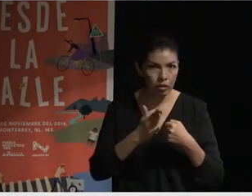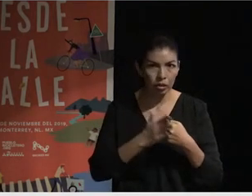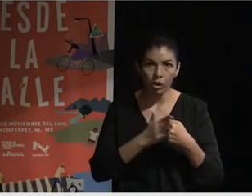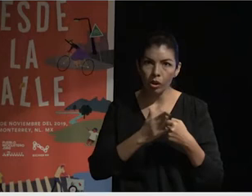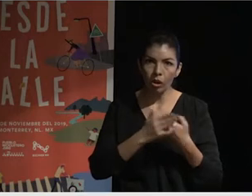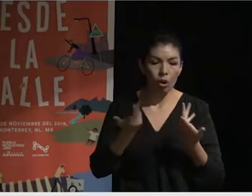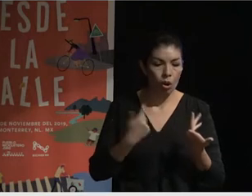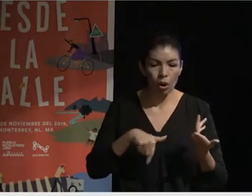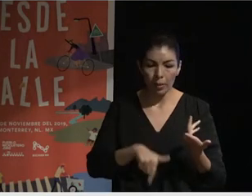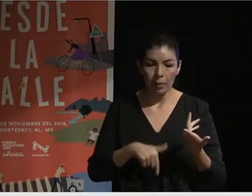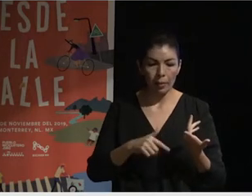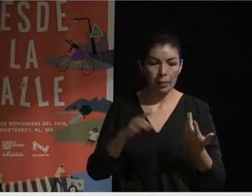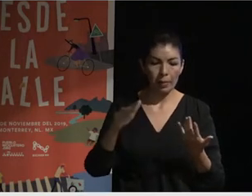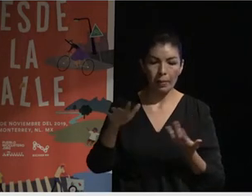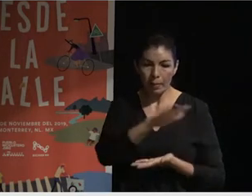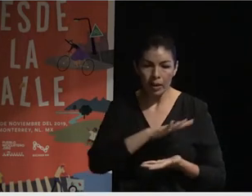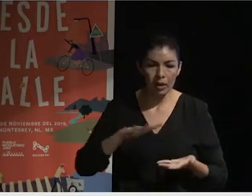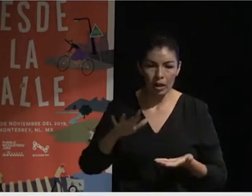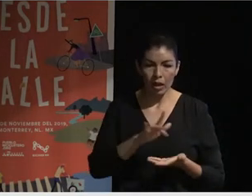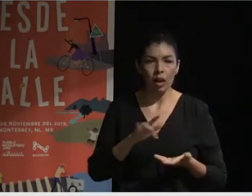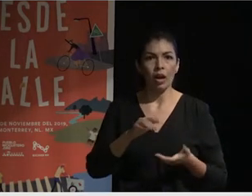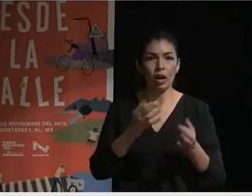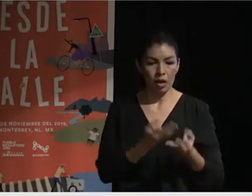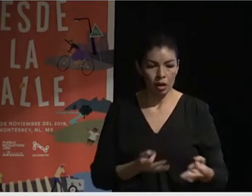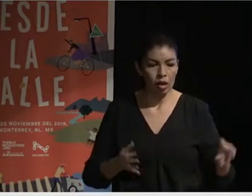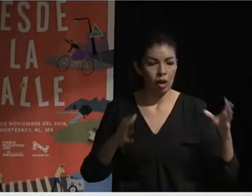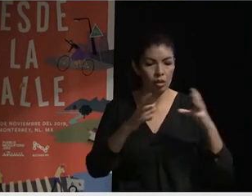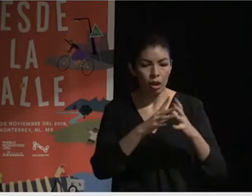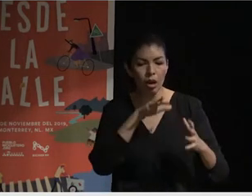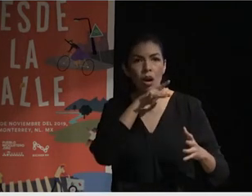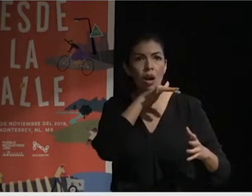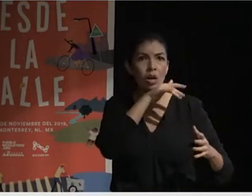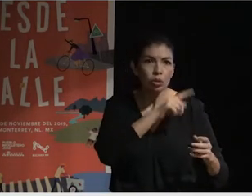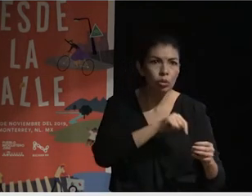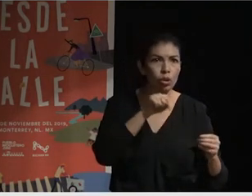revisar el origen del derecho a la ciudad con Lefebvre, que los invito a volver a leer. De hecho, lo había puesto ahí como